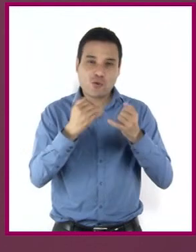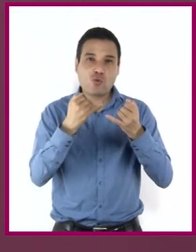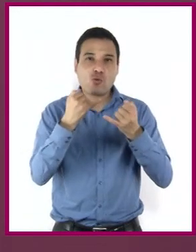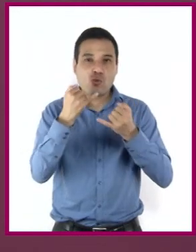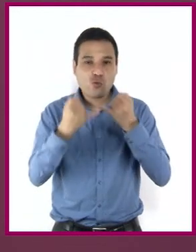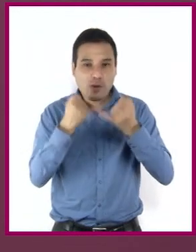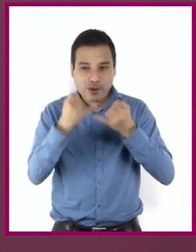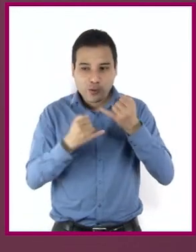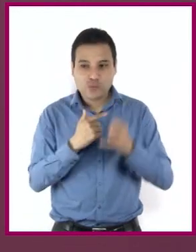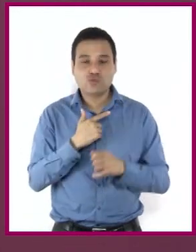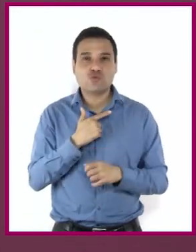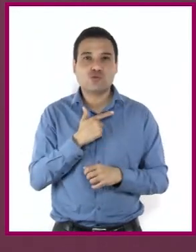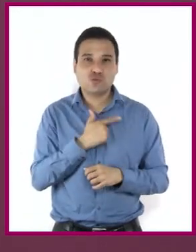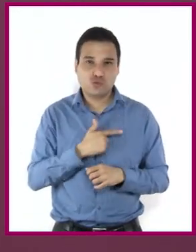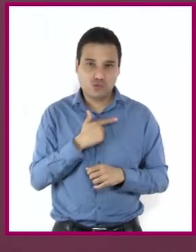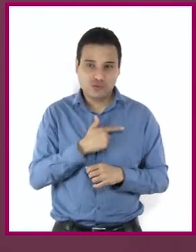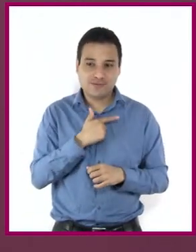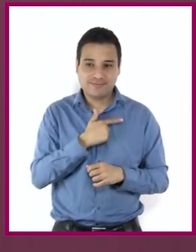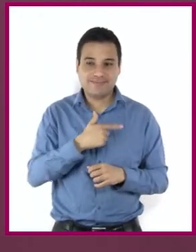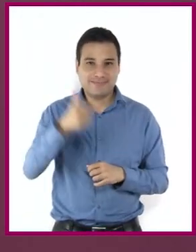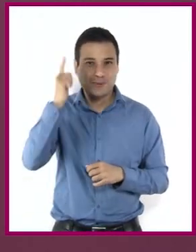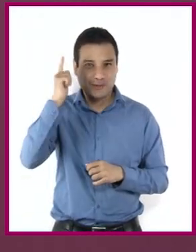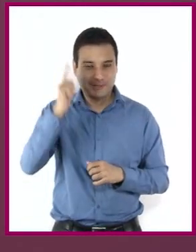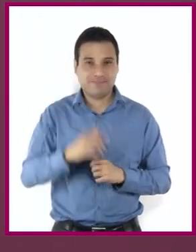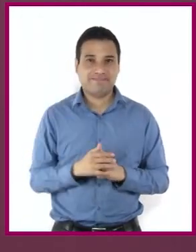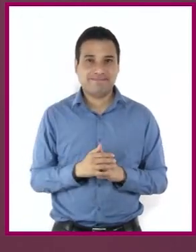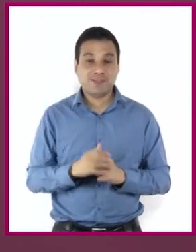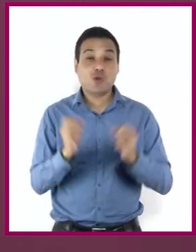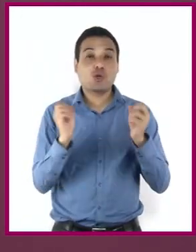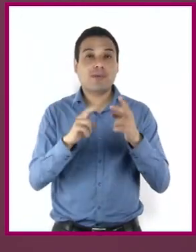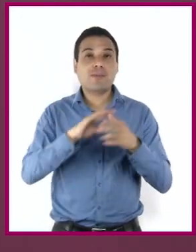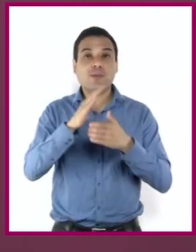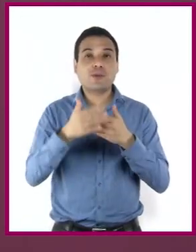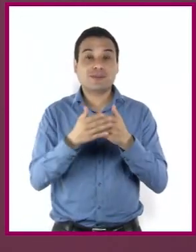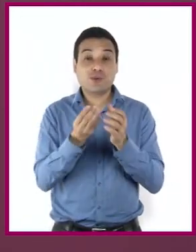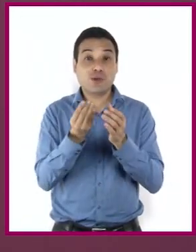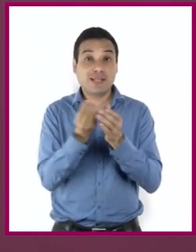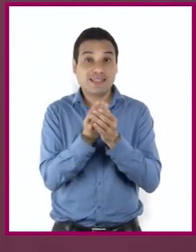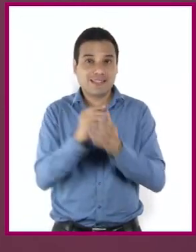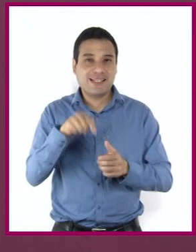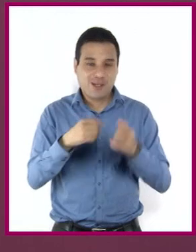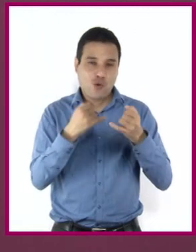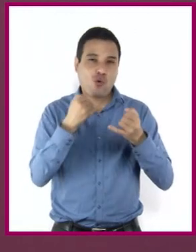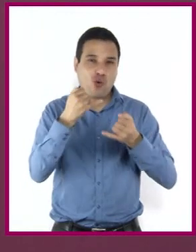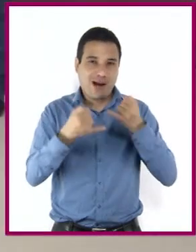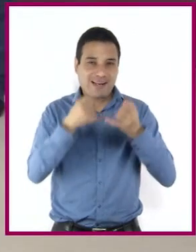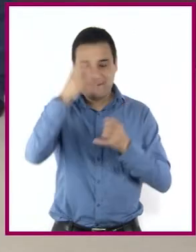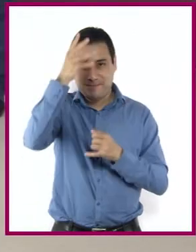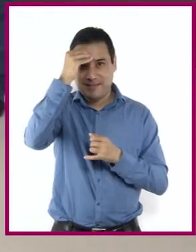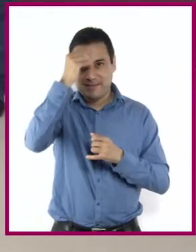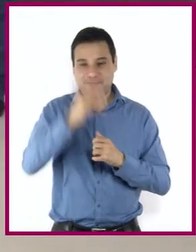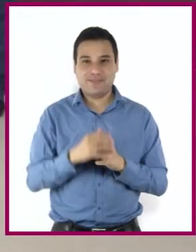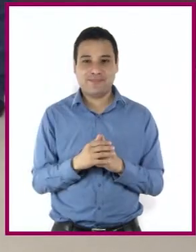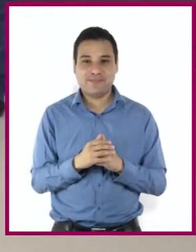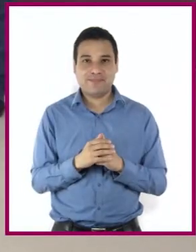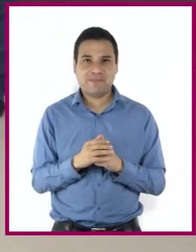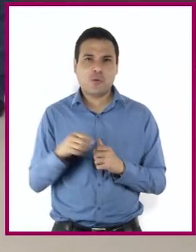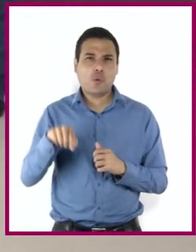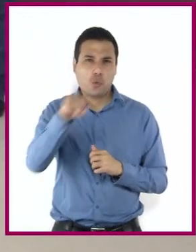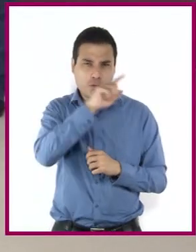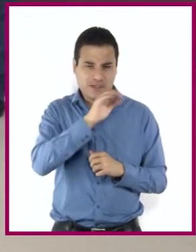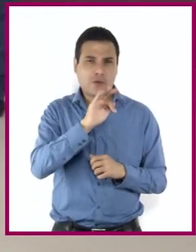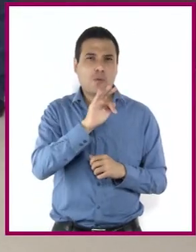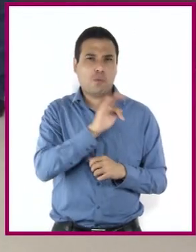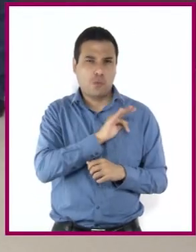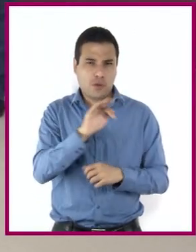La historia detrás de las letras. Nos vemos la próxima sesión en Jugar para Aprender. Ustedes pueden